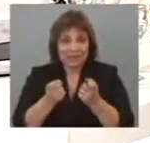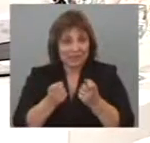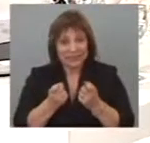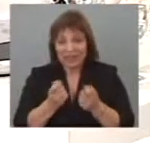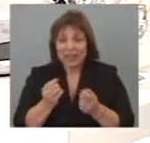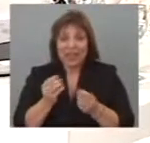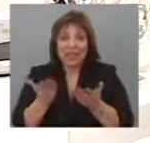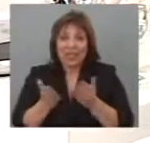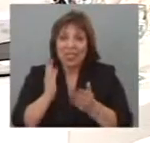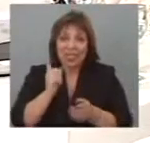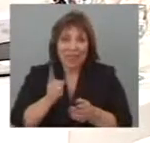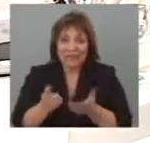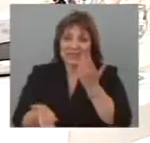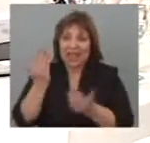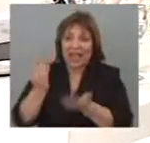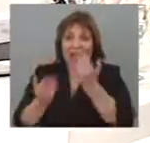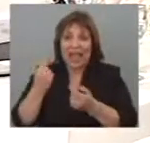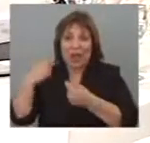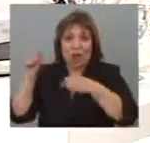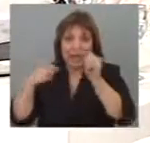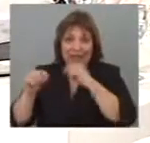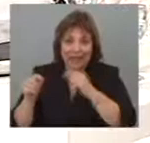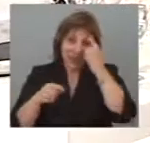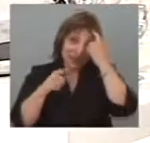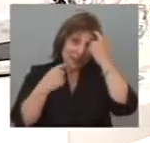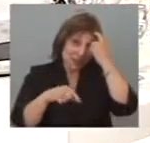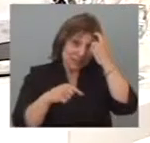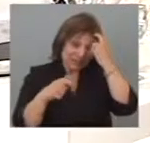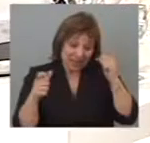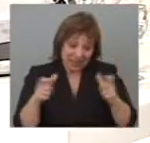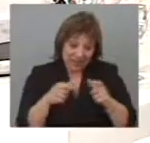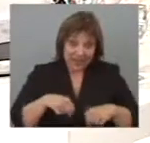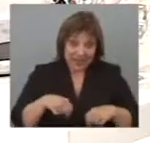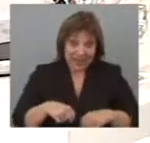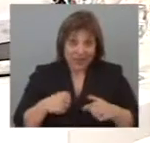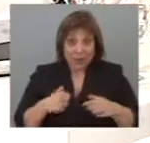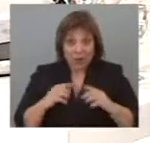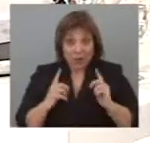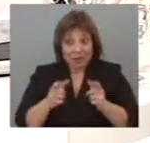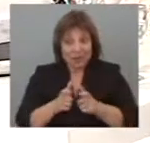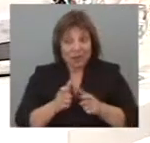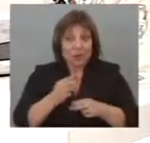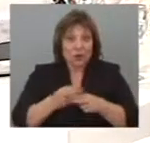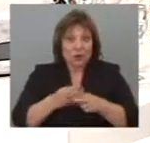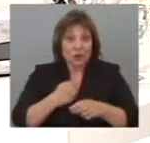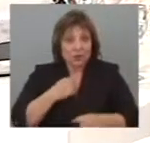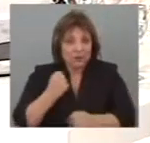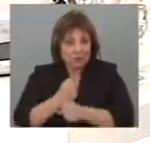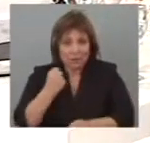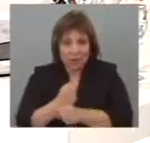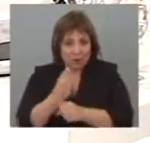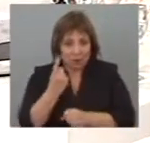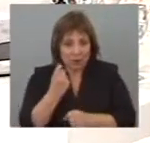que desconstruir. Y el proceso educativo, bueno, juega un papel bien importante en este sentido y hemos venido trabajando fuertemente